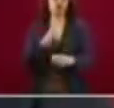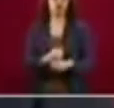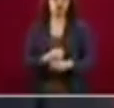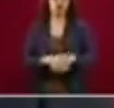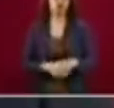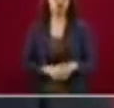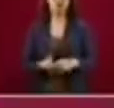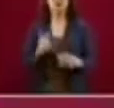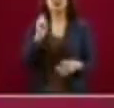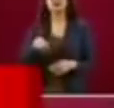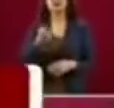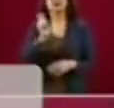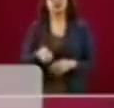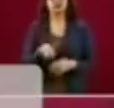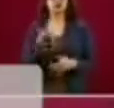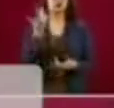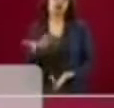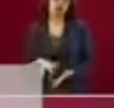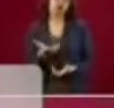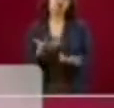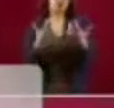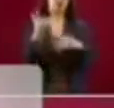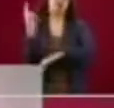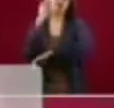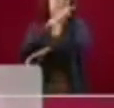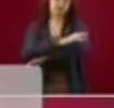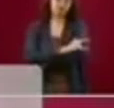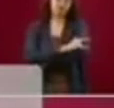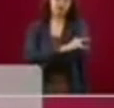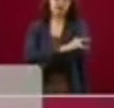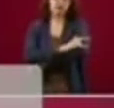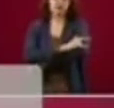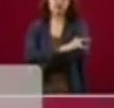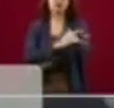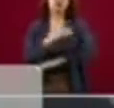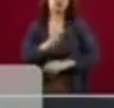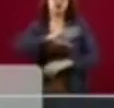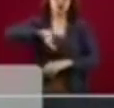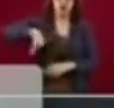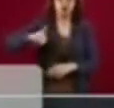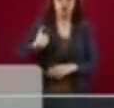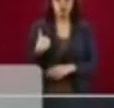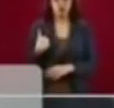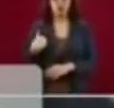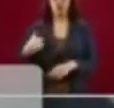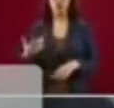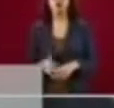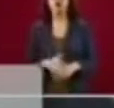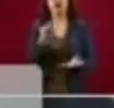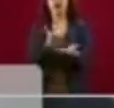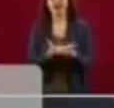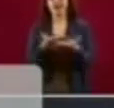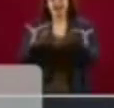La operación significa el estacionamiento del avión, que ahora voy a ir a lo del estacionamiento, porque en los